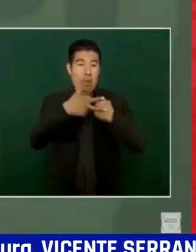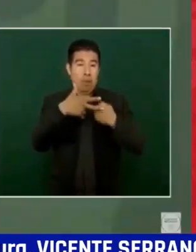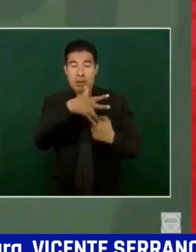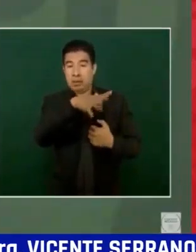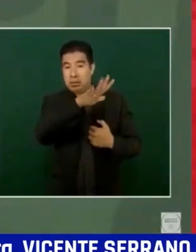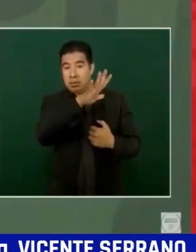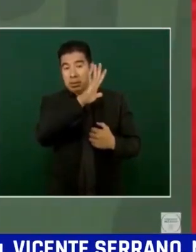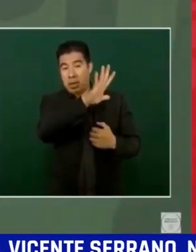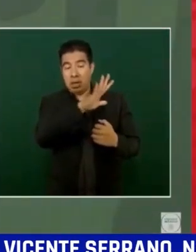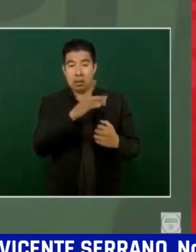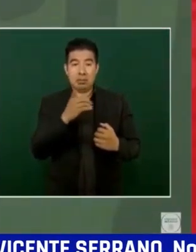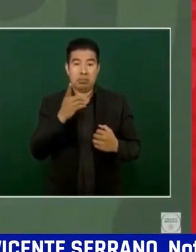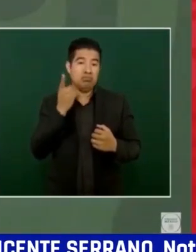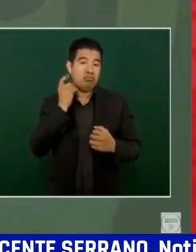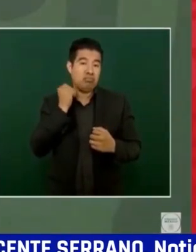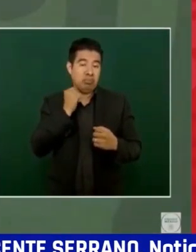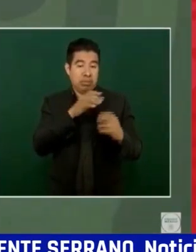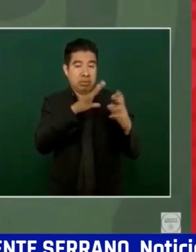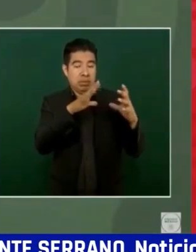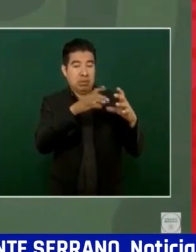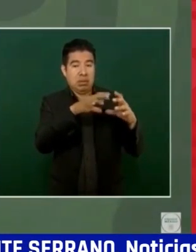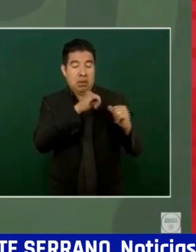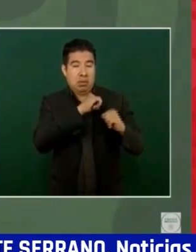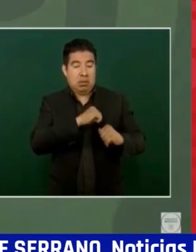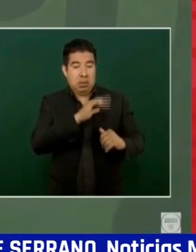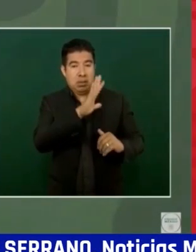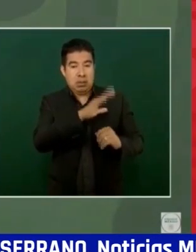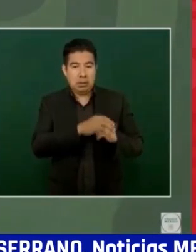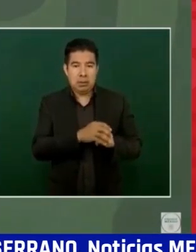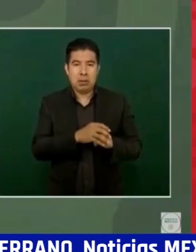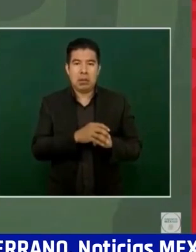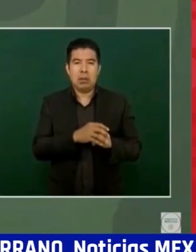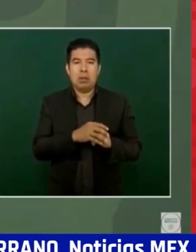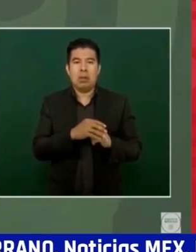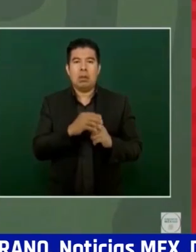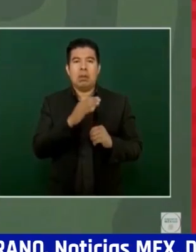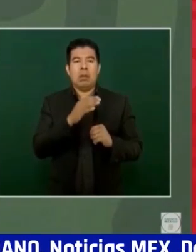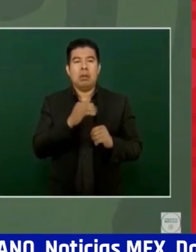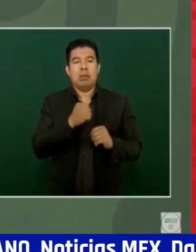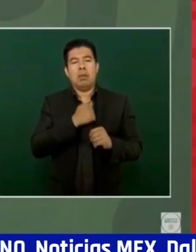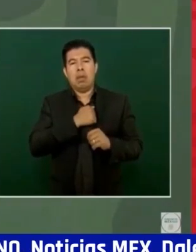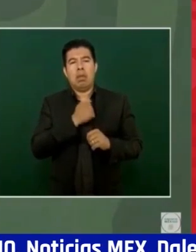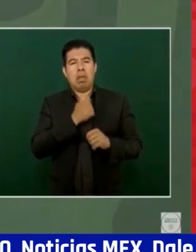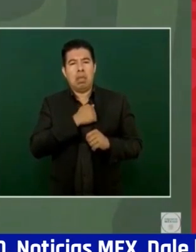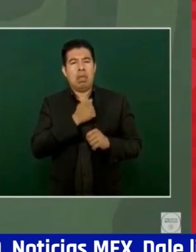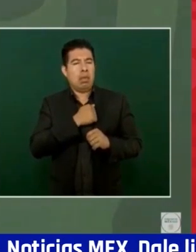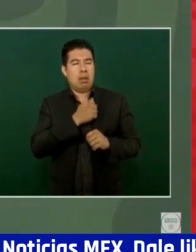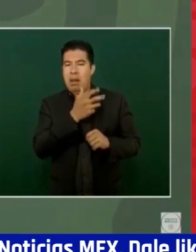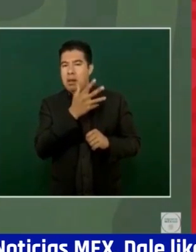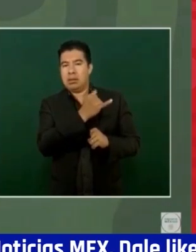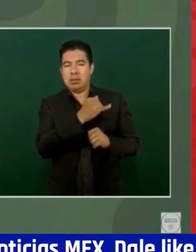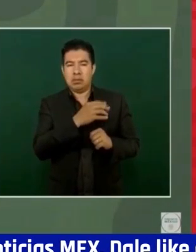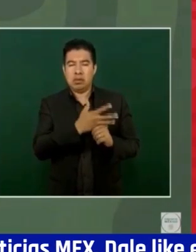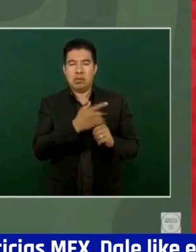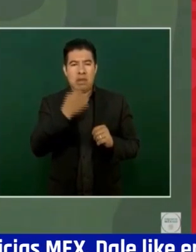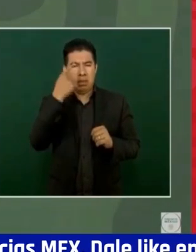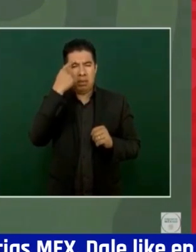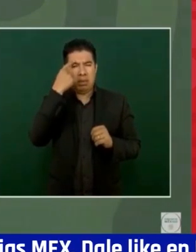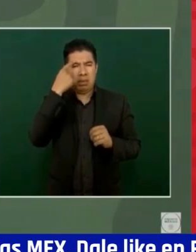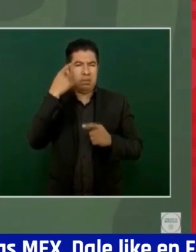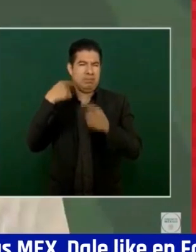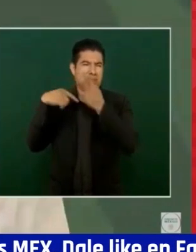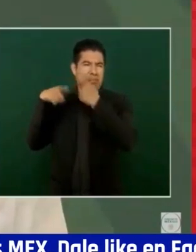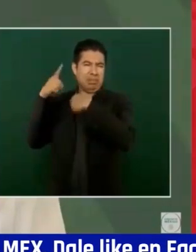resolución calumniosa del Parlamento Europeo, que a veces se puede pensar que solo aquí era